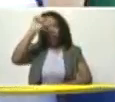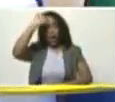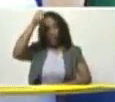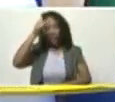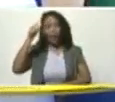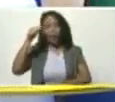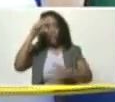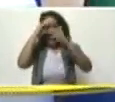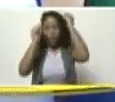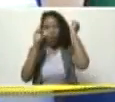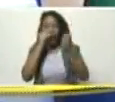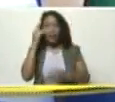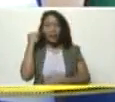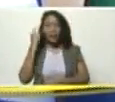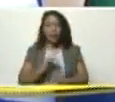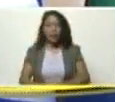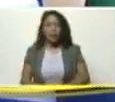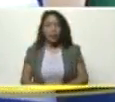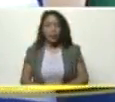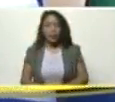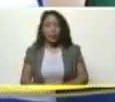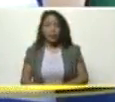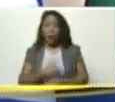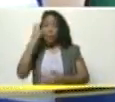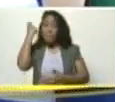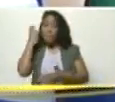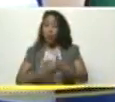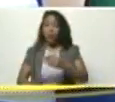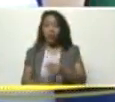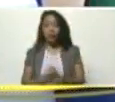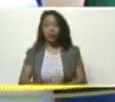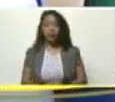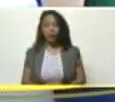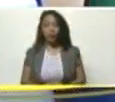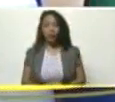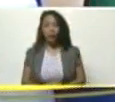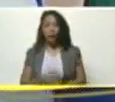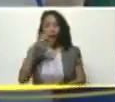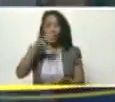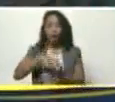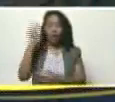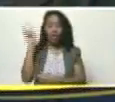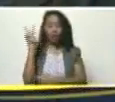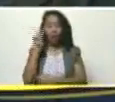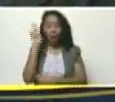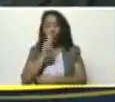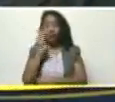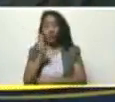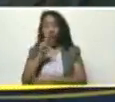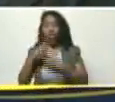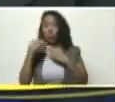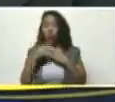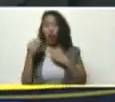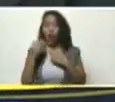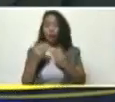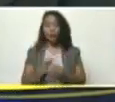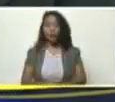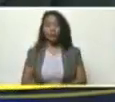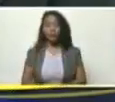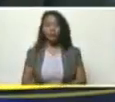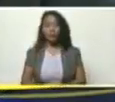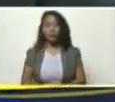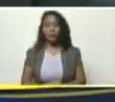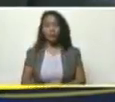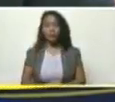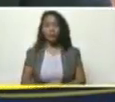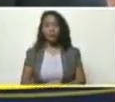embajadores, embajadoras. Se le ha prohibido al Estado venezolano utilizar el dólar, la moneda del dólar.